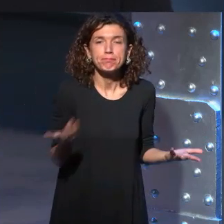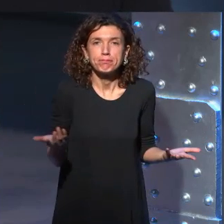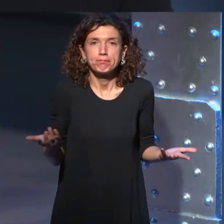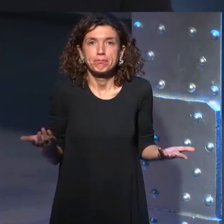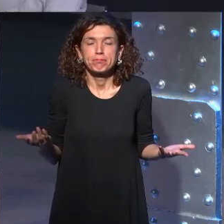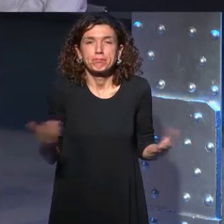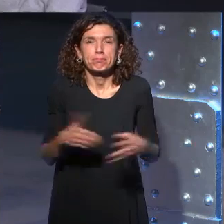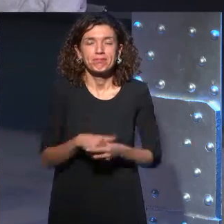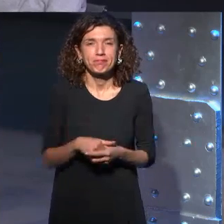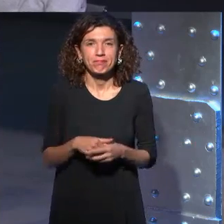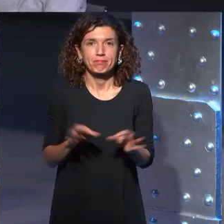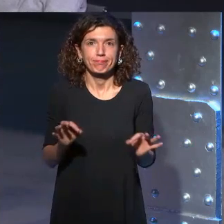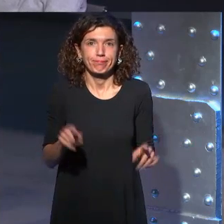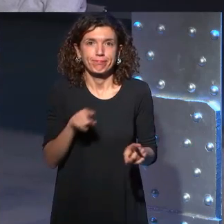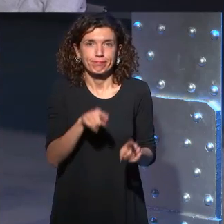sin